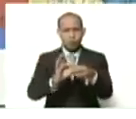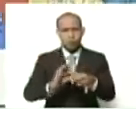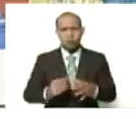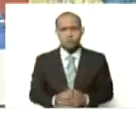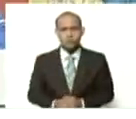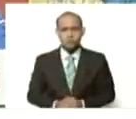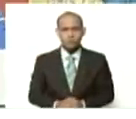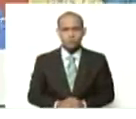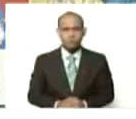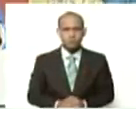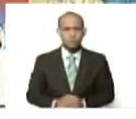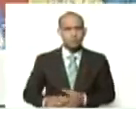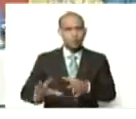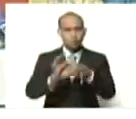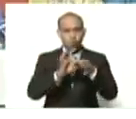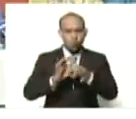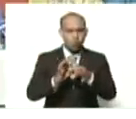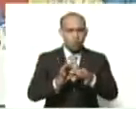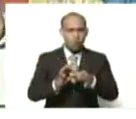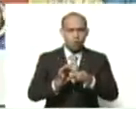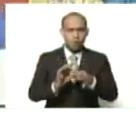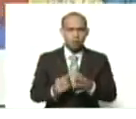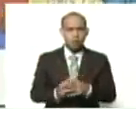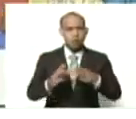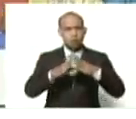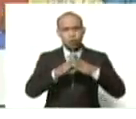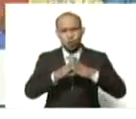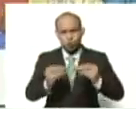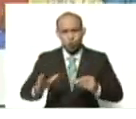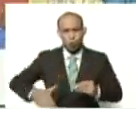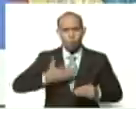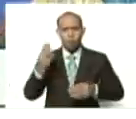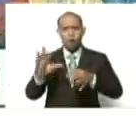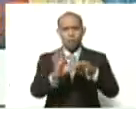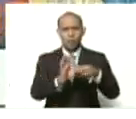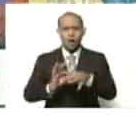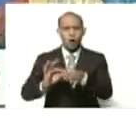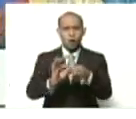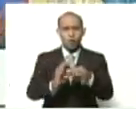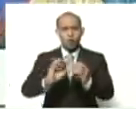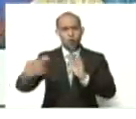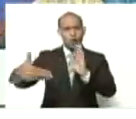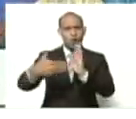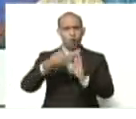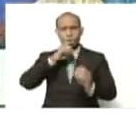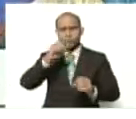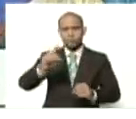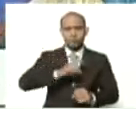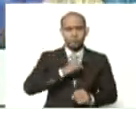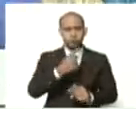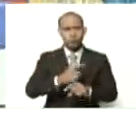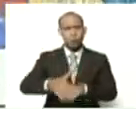Unidos. Unir todo lo que se pueda unir contra el enemigo principal.